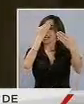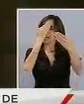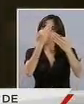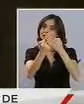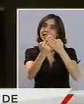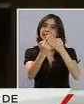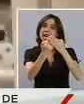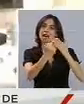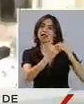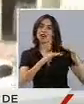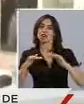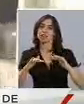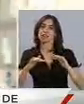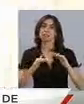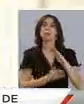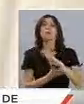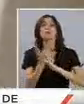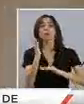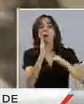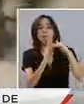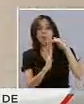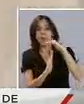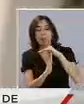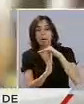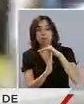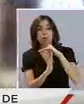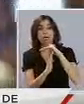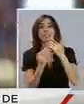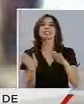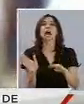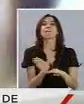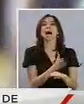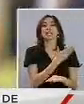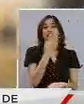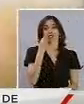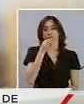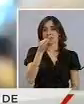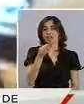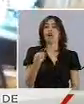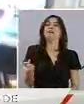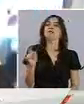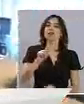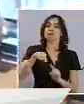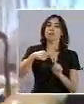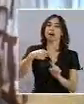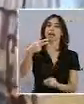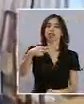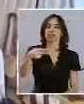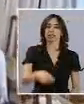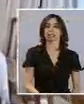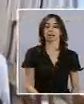sismos. Vamos a ir a la pausa. Ya pasó. Volvemos con más noticias.